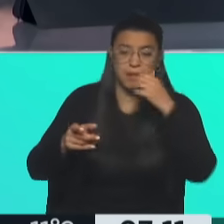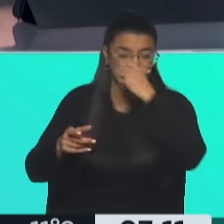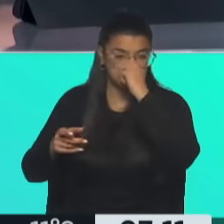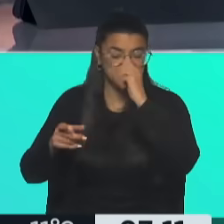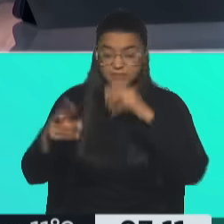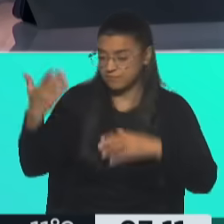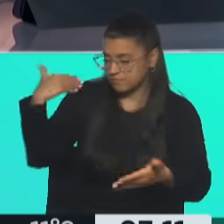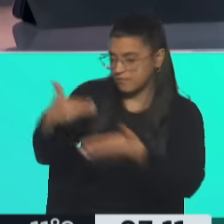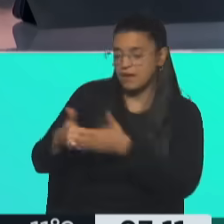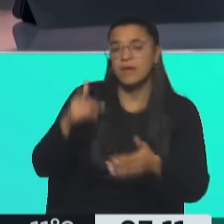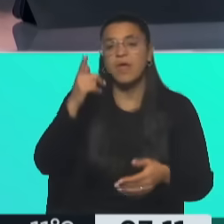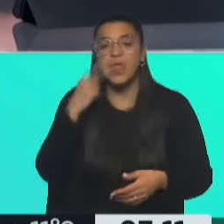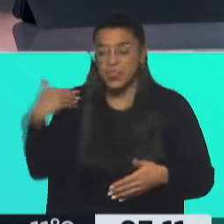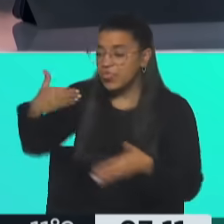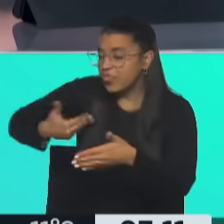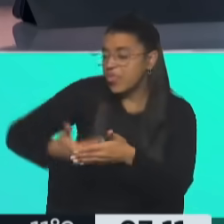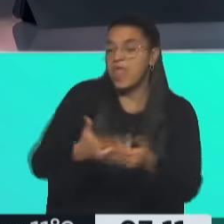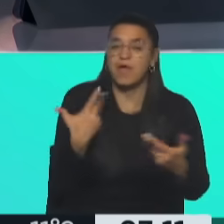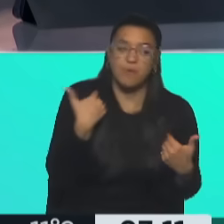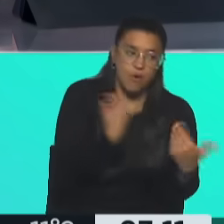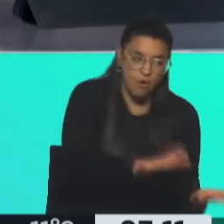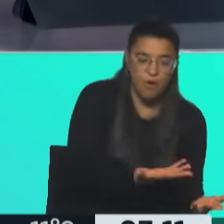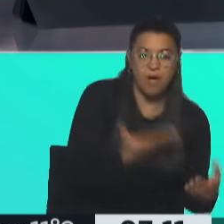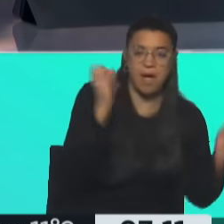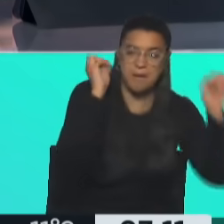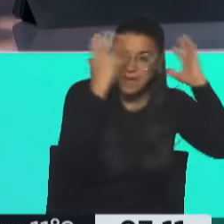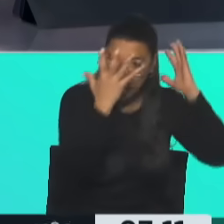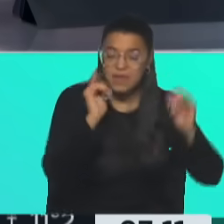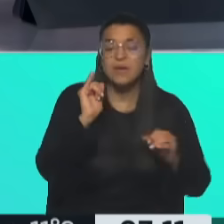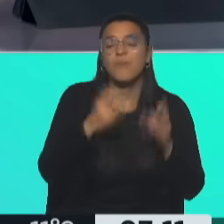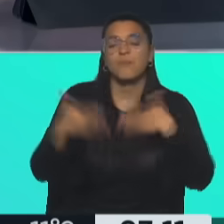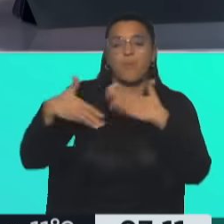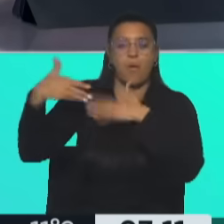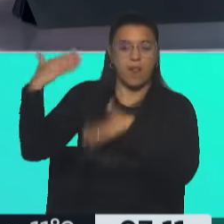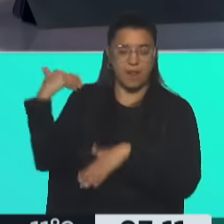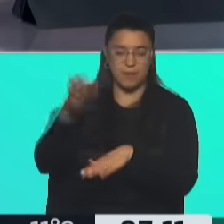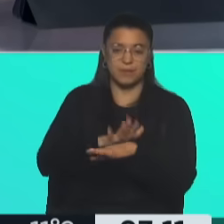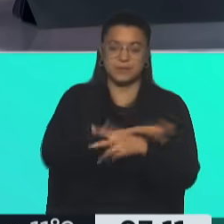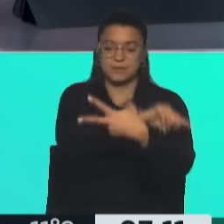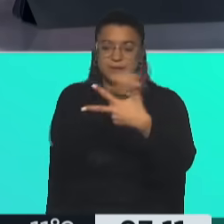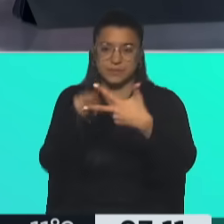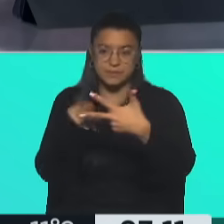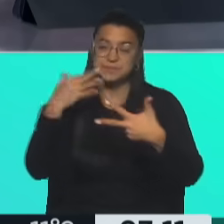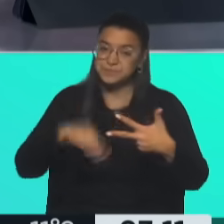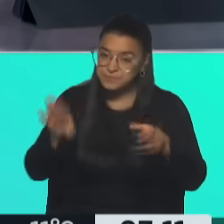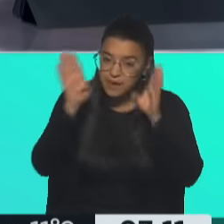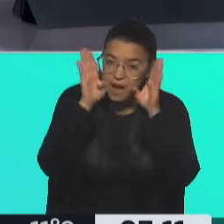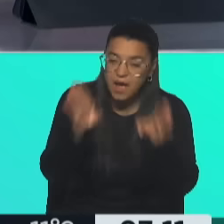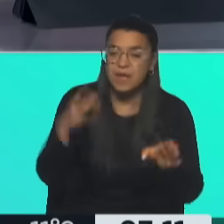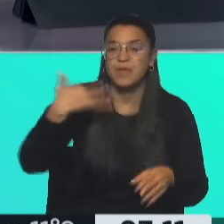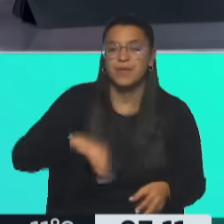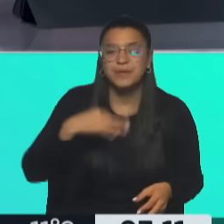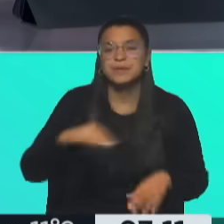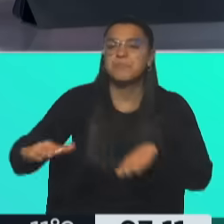los últimos días algunos guiños a San Javier milei sí vuelvo al inicio en un escenario de tercios al que prestar especial atención